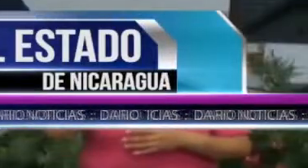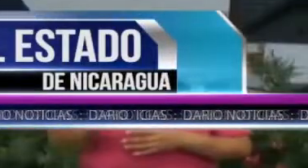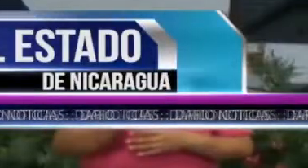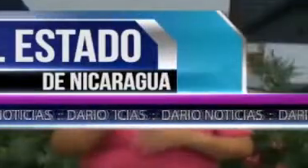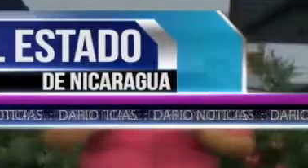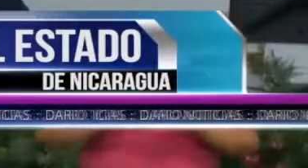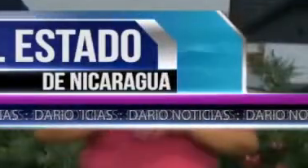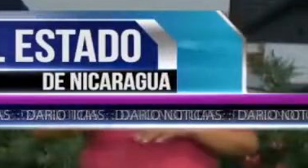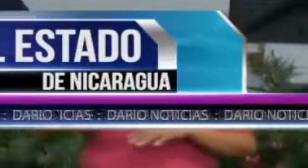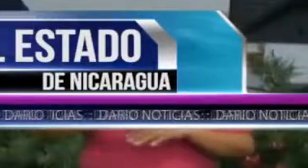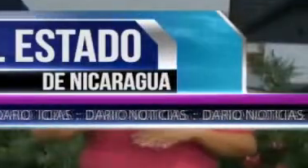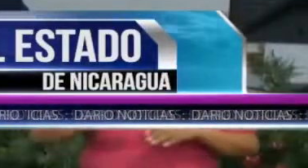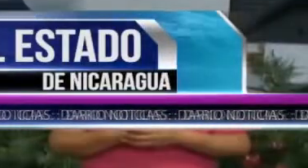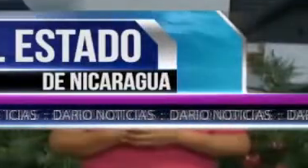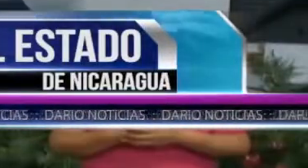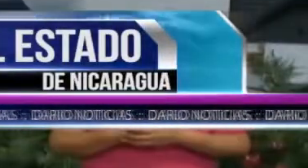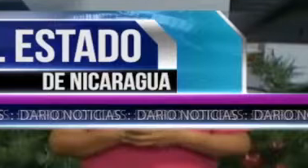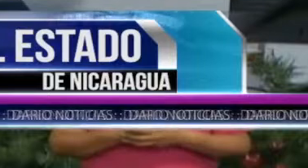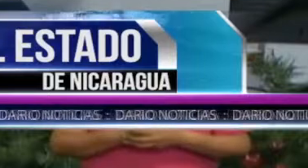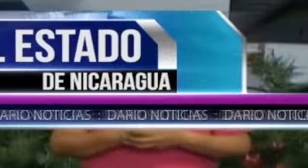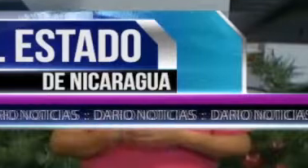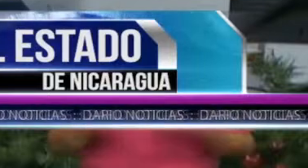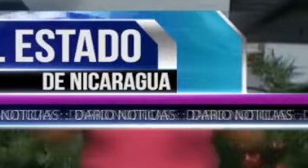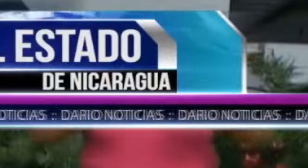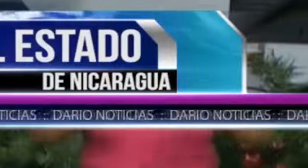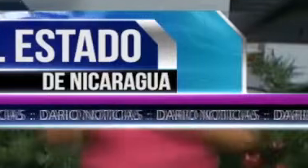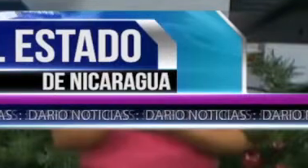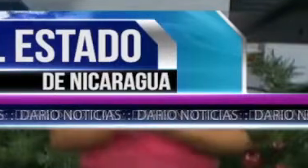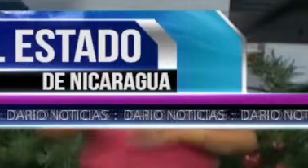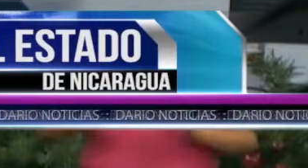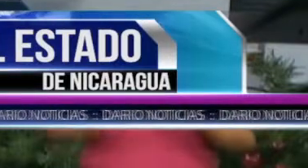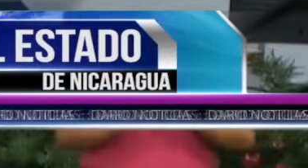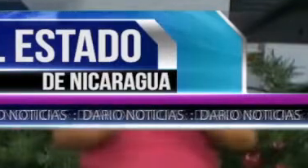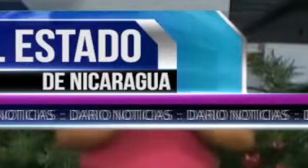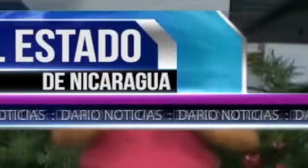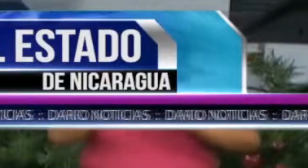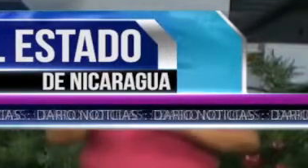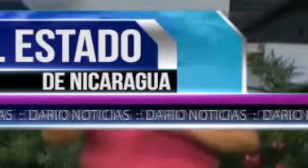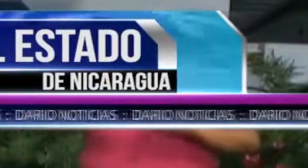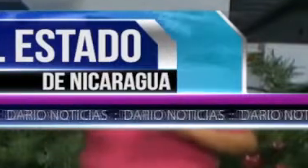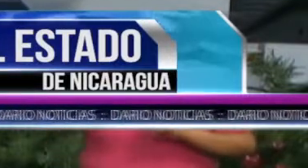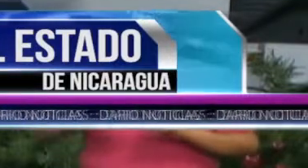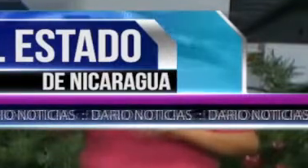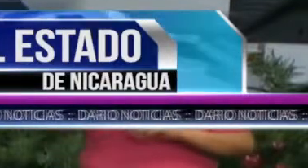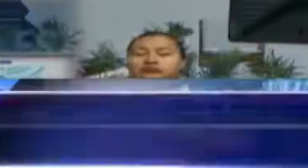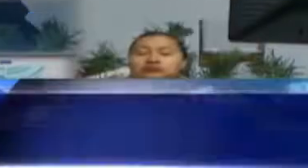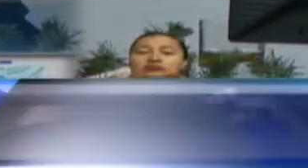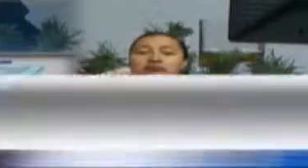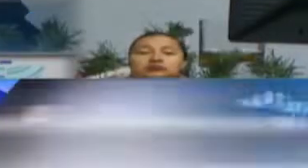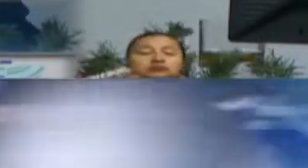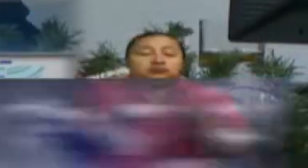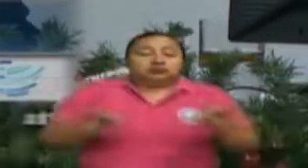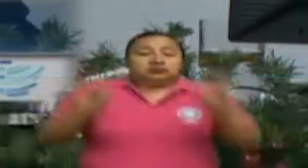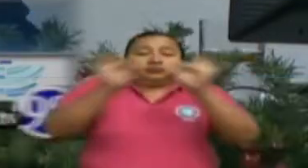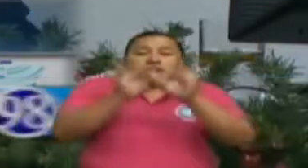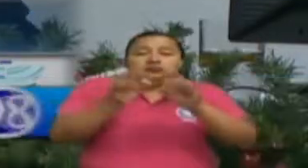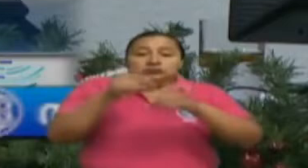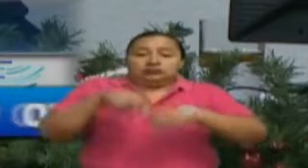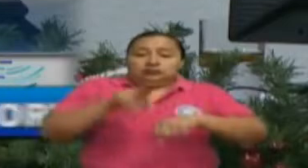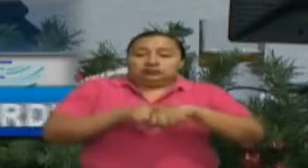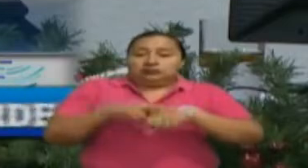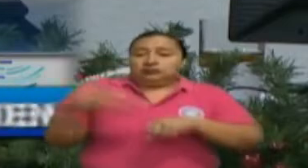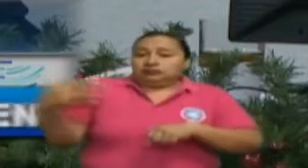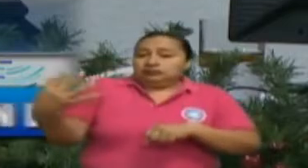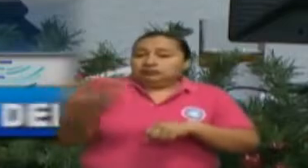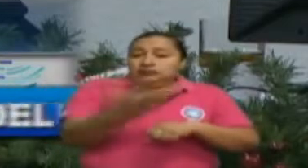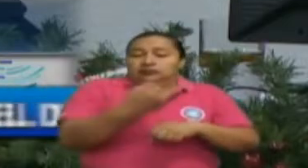Aseguramiento soberano del suministro. Por mandato de la presente ley se declara de seguridad soberana y de interés nacional todos